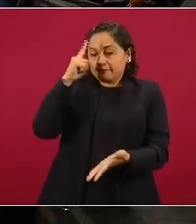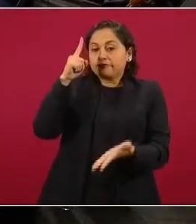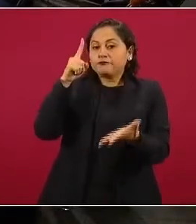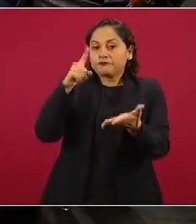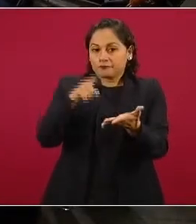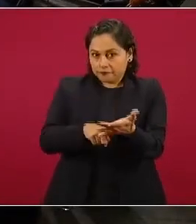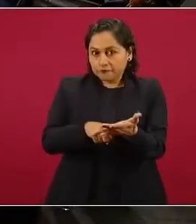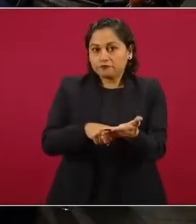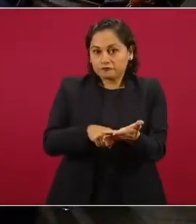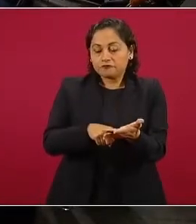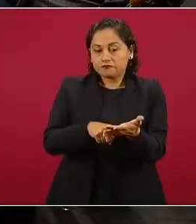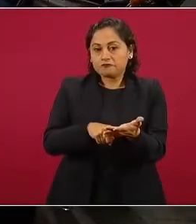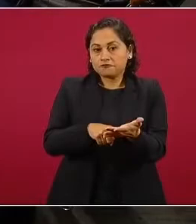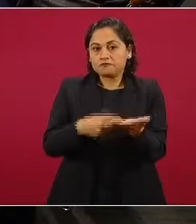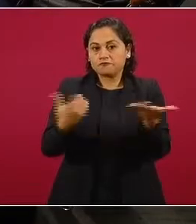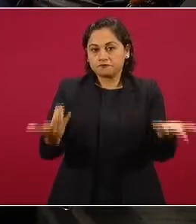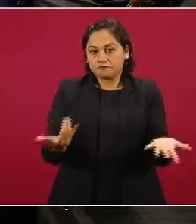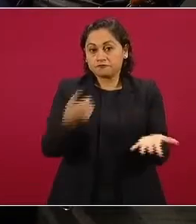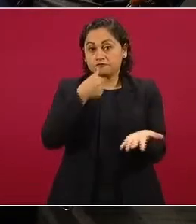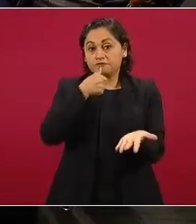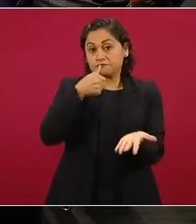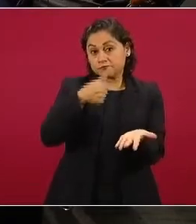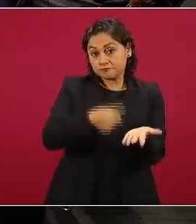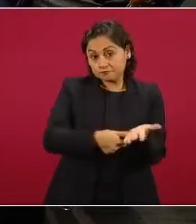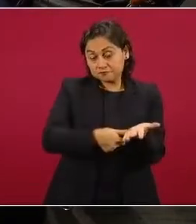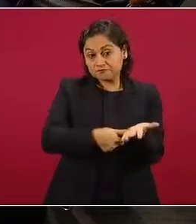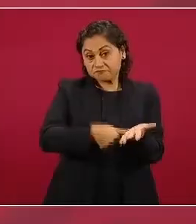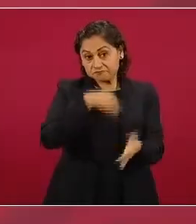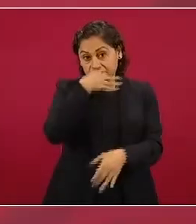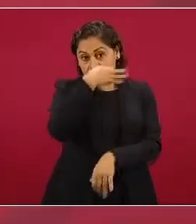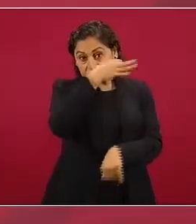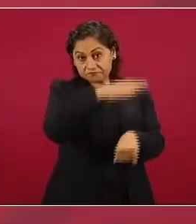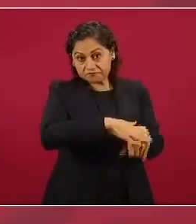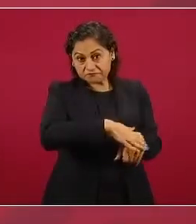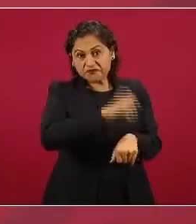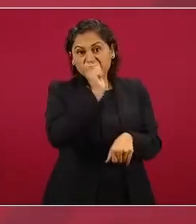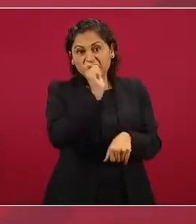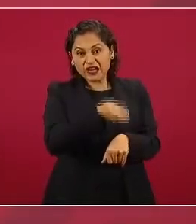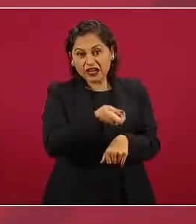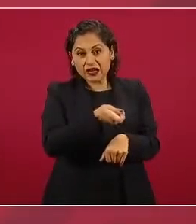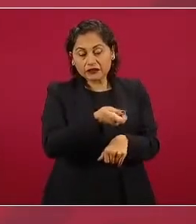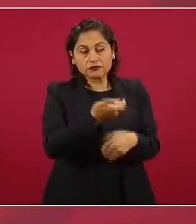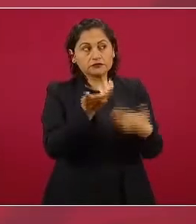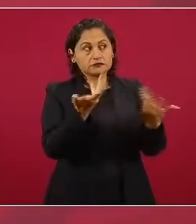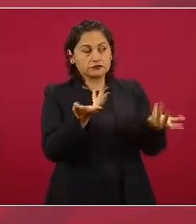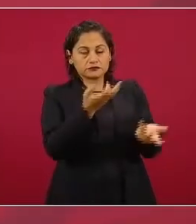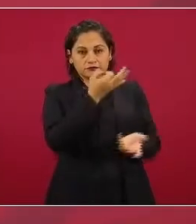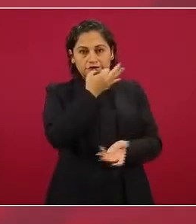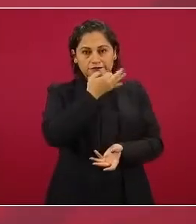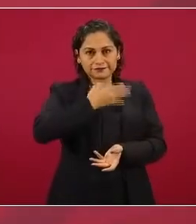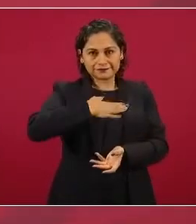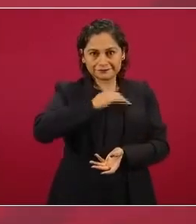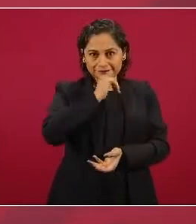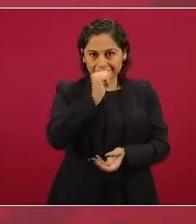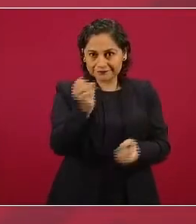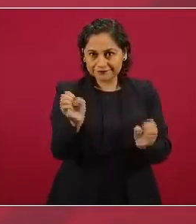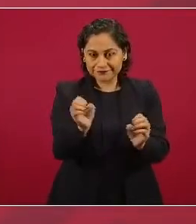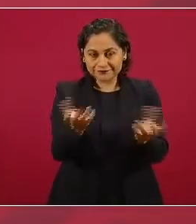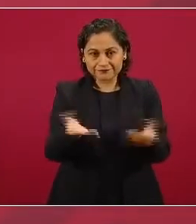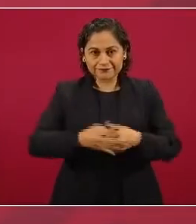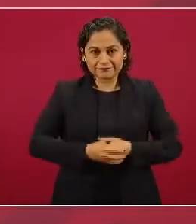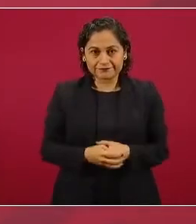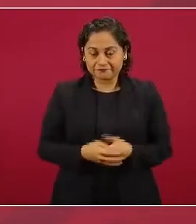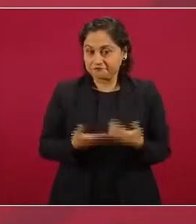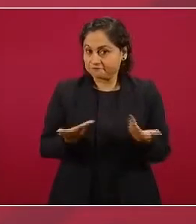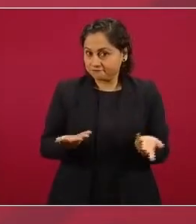el extrañamiento fue por lo contrario, porque se hizo una acción sin conocimiento de México y porque